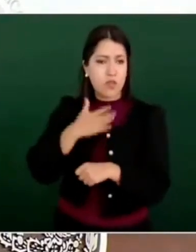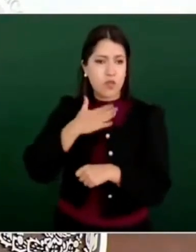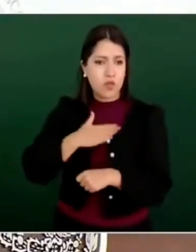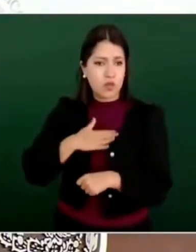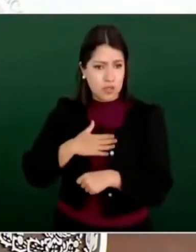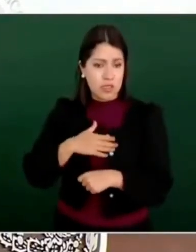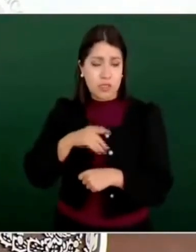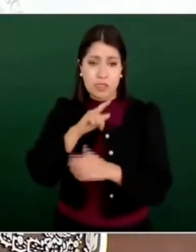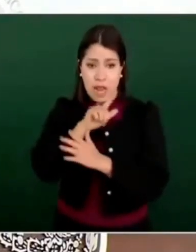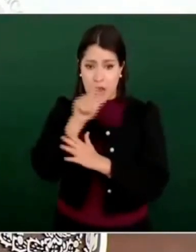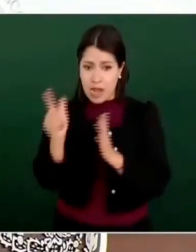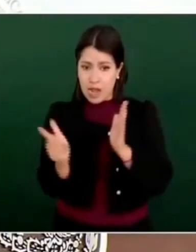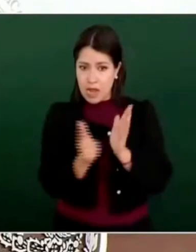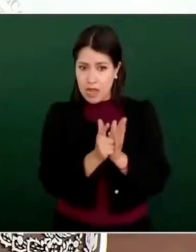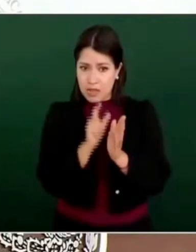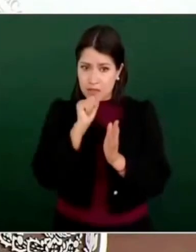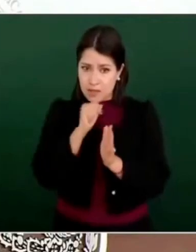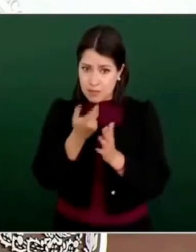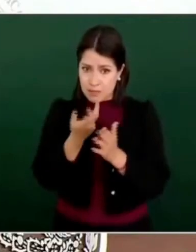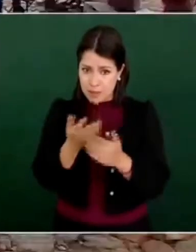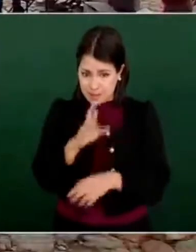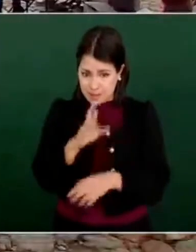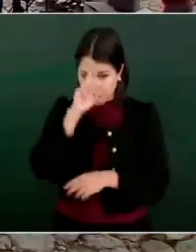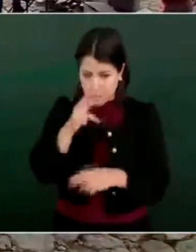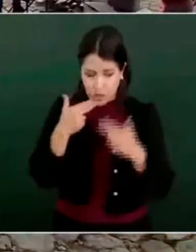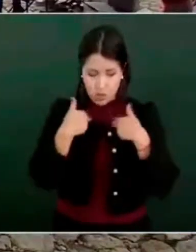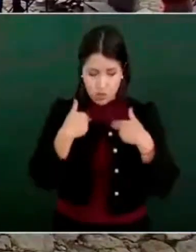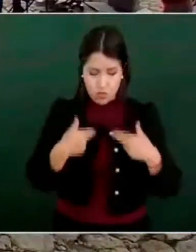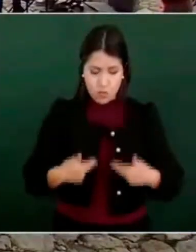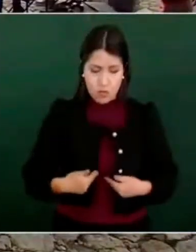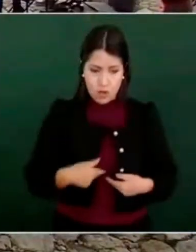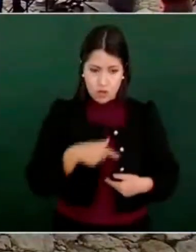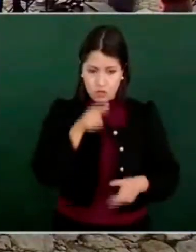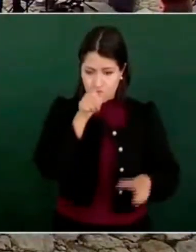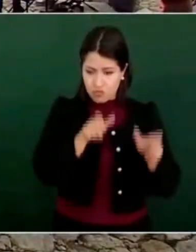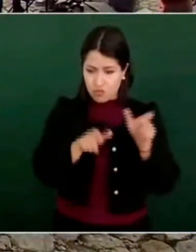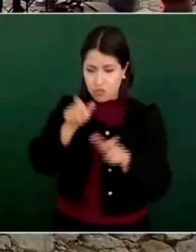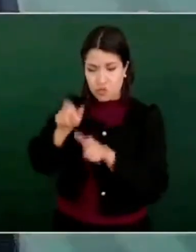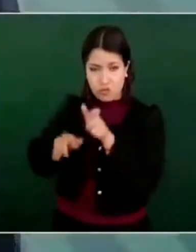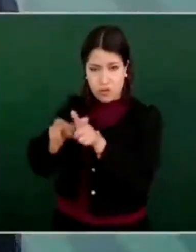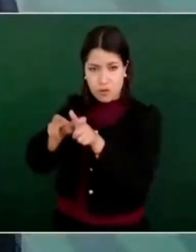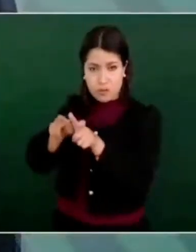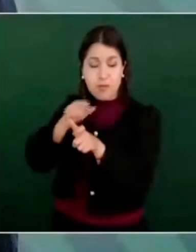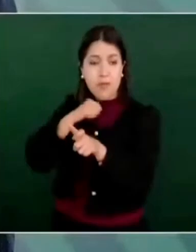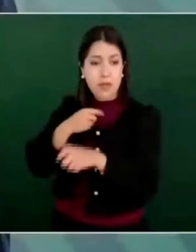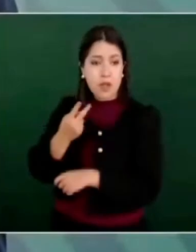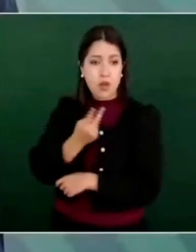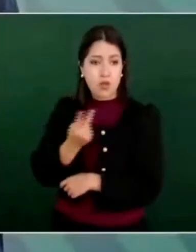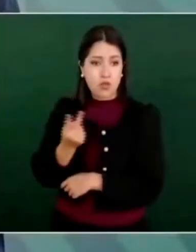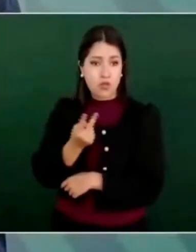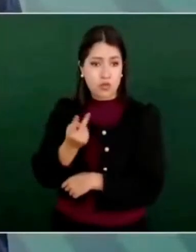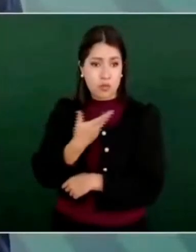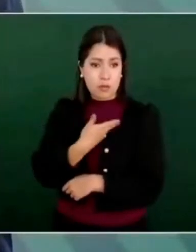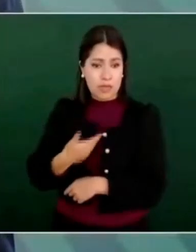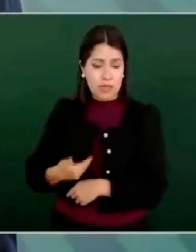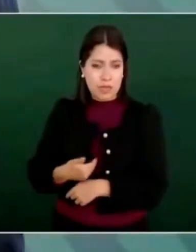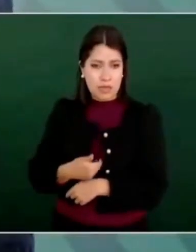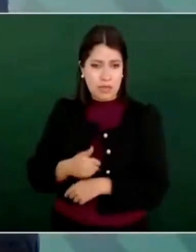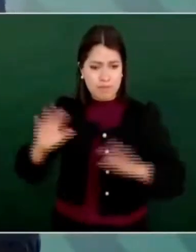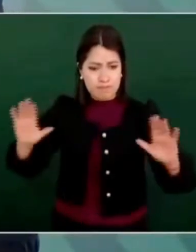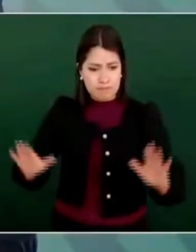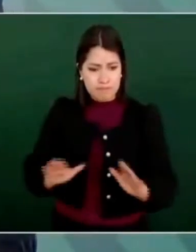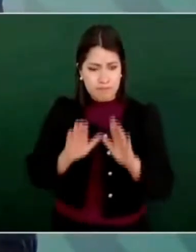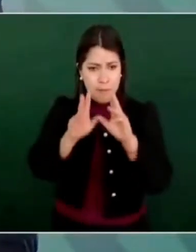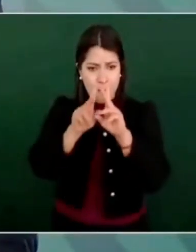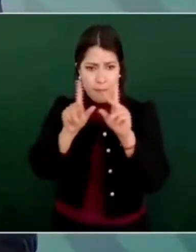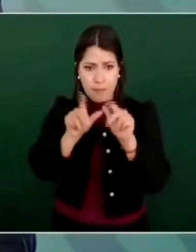la dignidad de los seres humanos. Siendo ambos partidarios de la paz, tuvieron